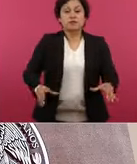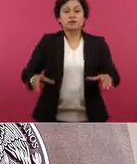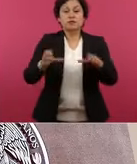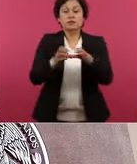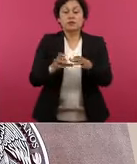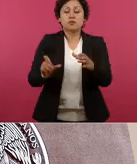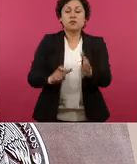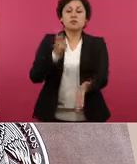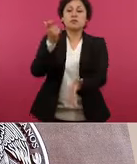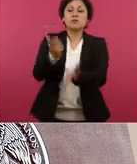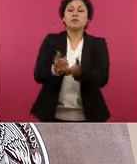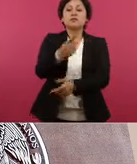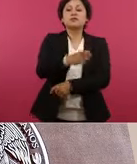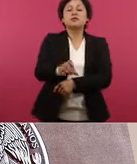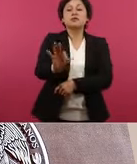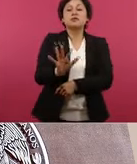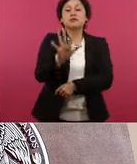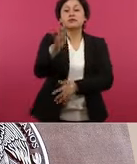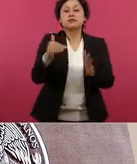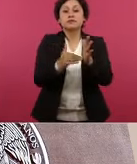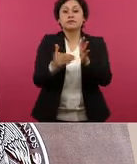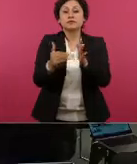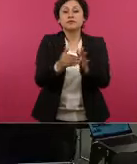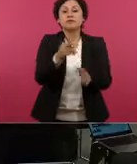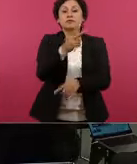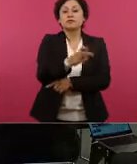de 145 millones 288